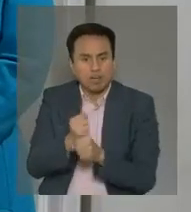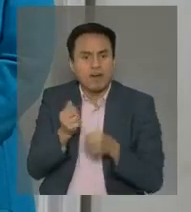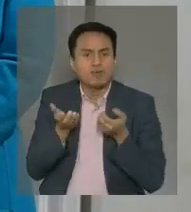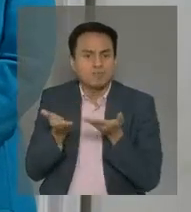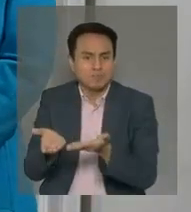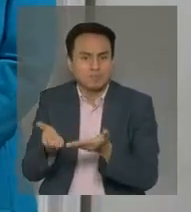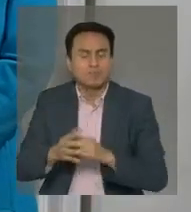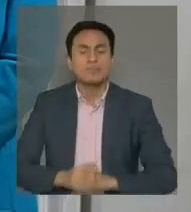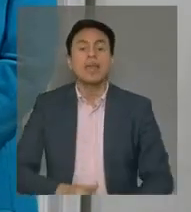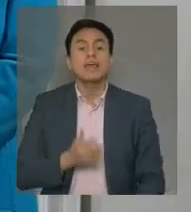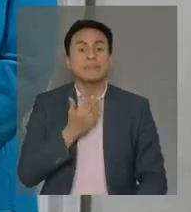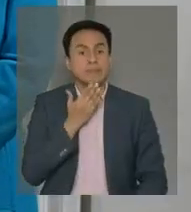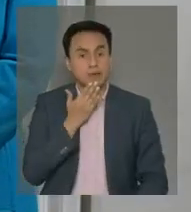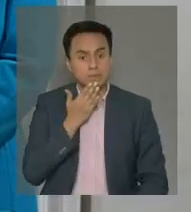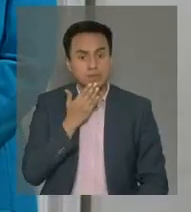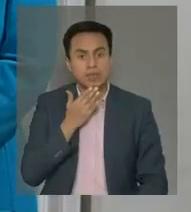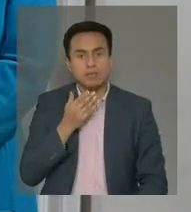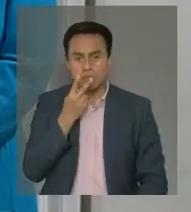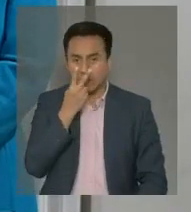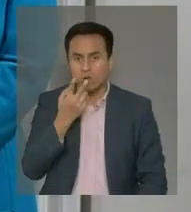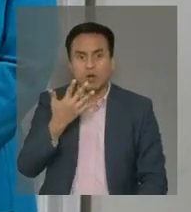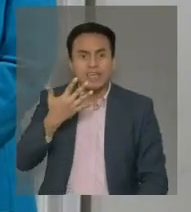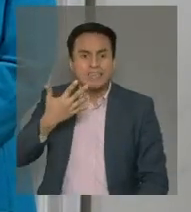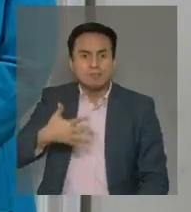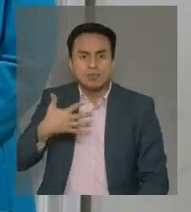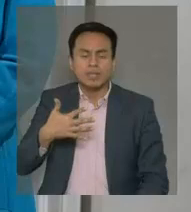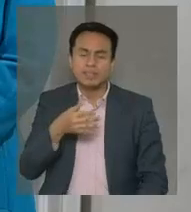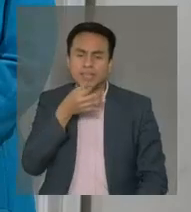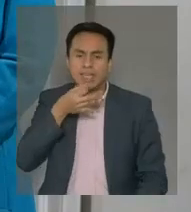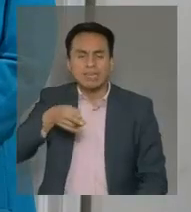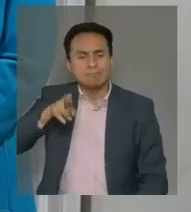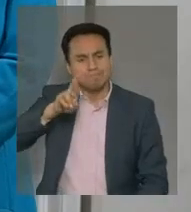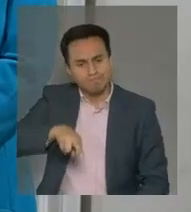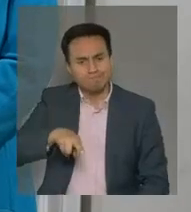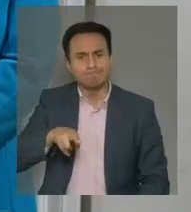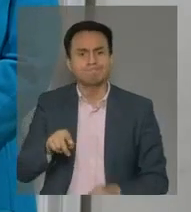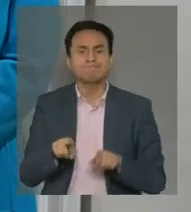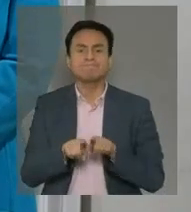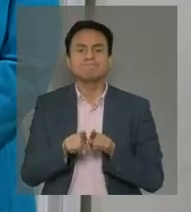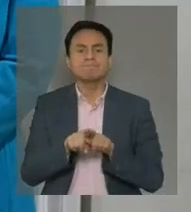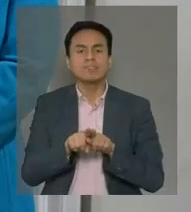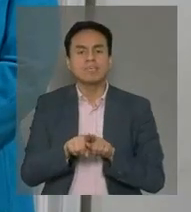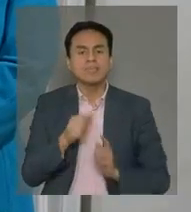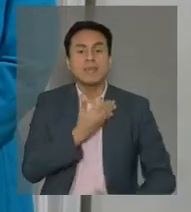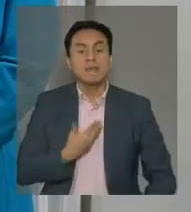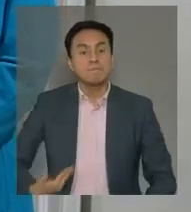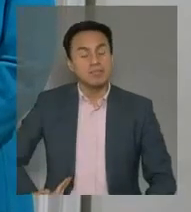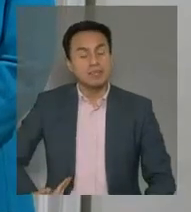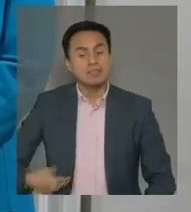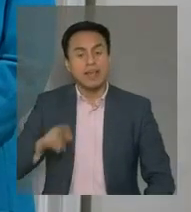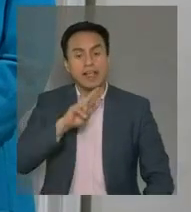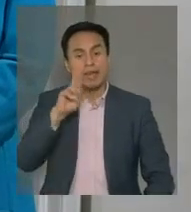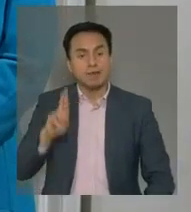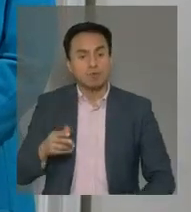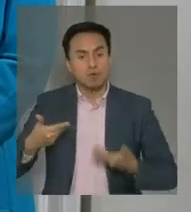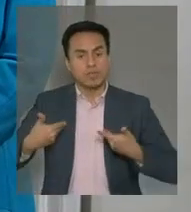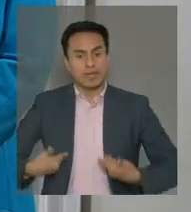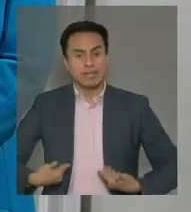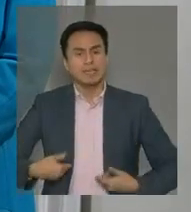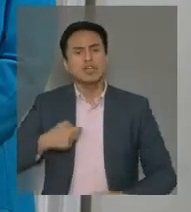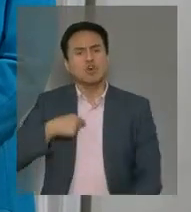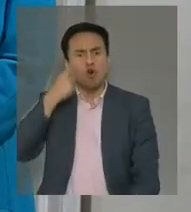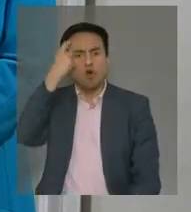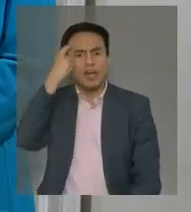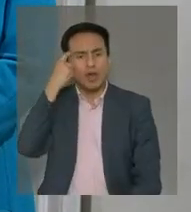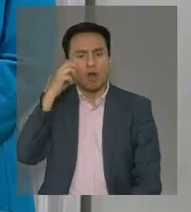además me parece importante recalcar que como presidente de la república creo